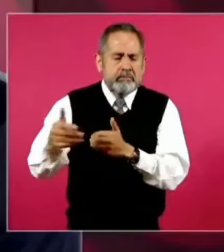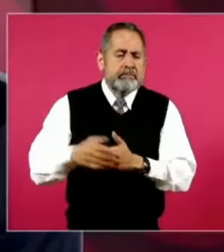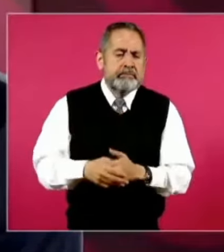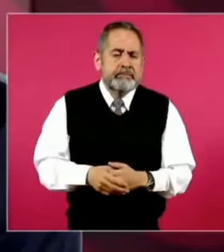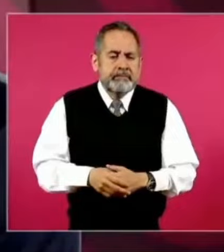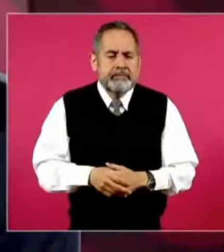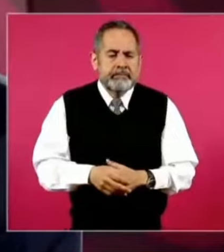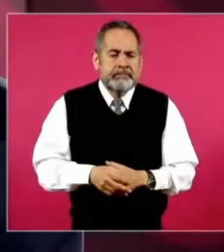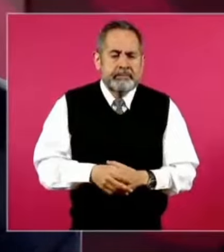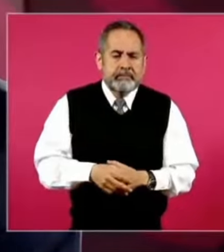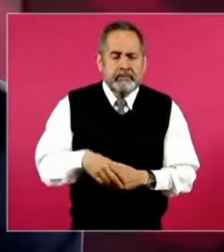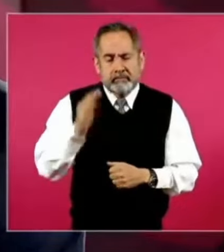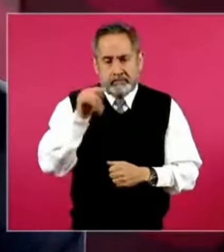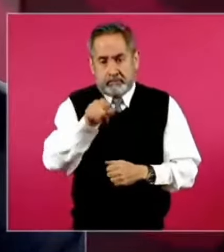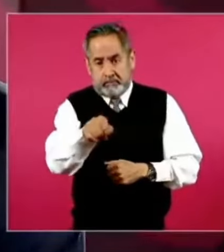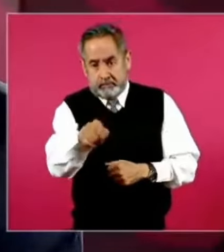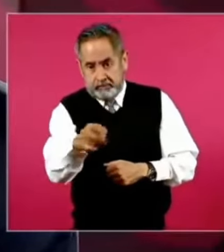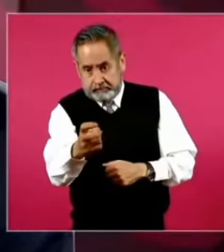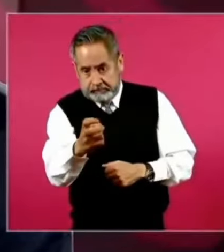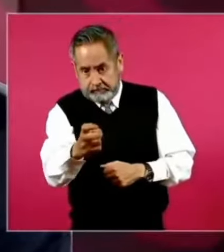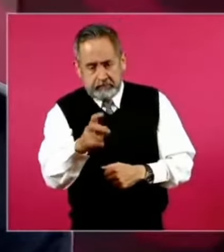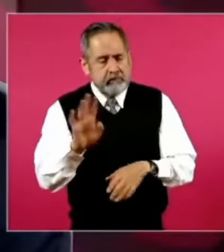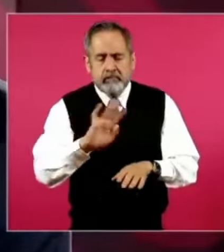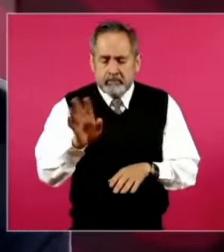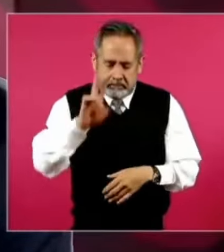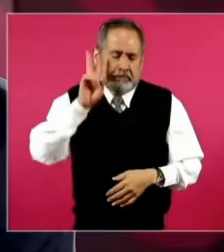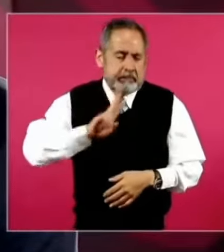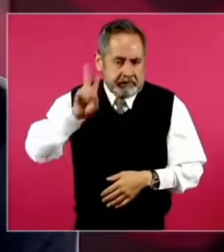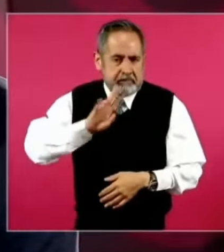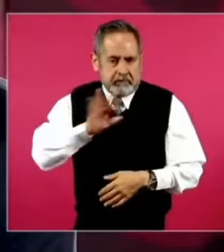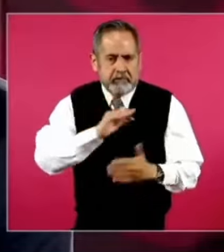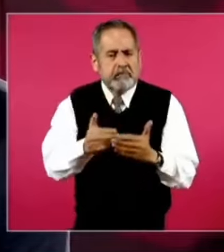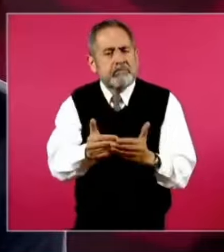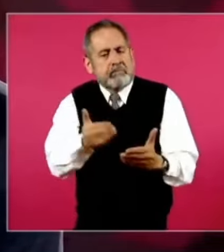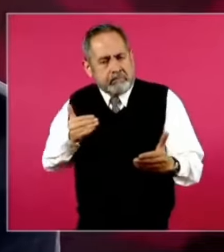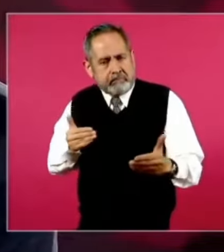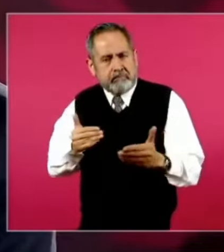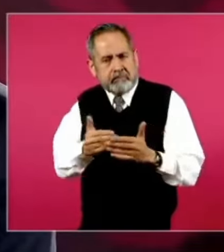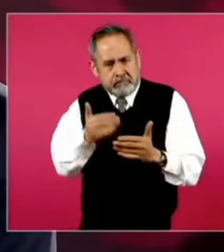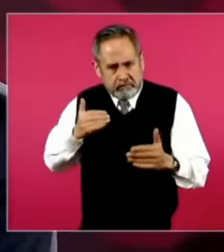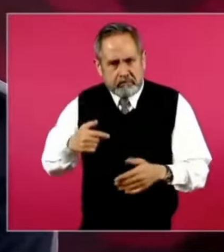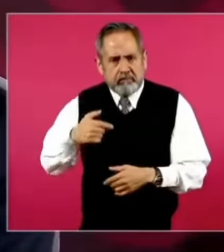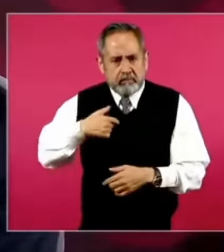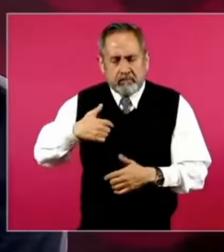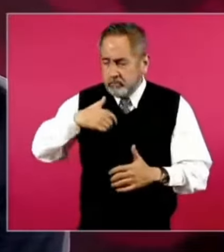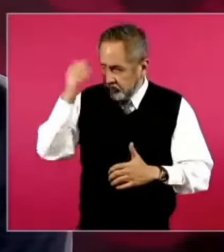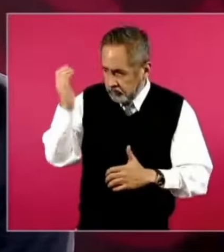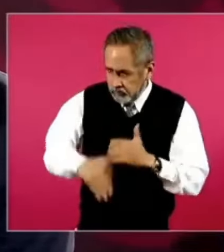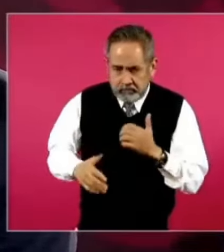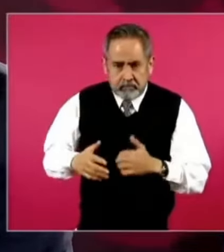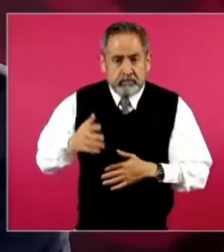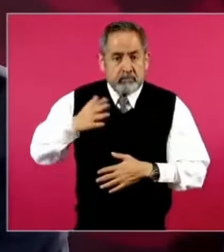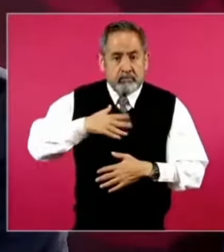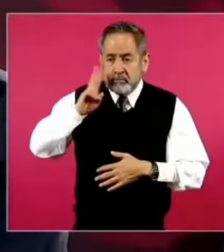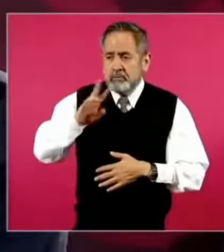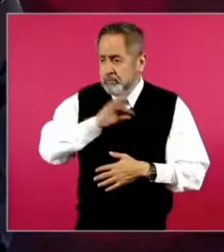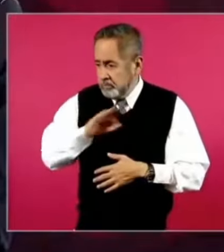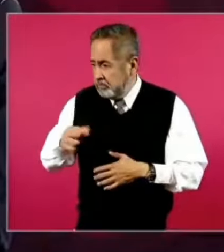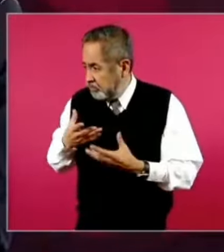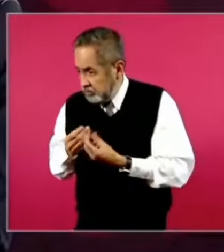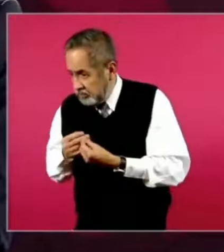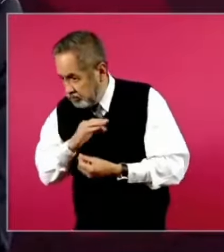Entonces, pero en este caso vamos a procurar que sea antes de que yo termine, si depende de nosotros.